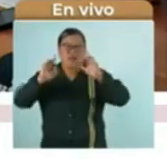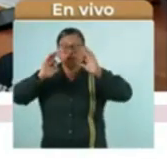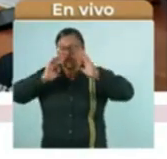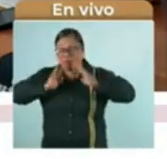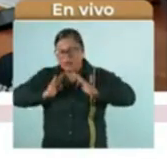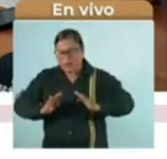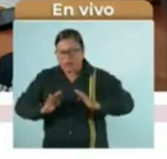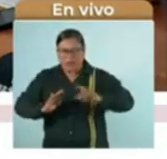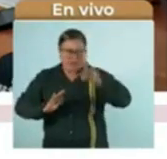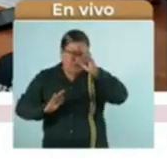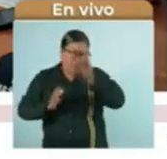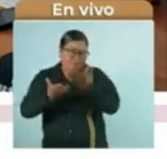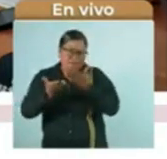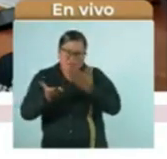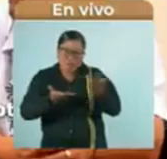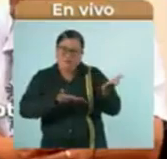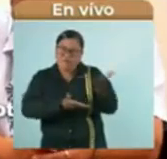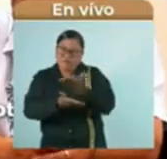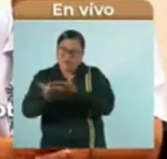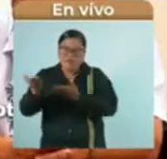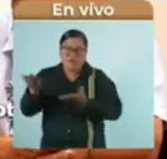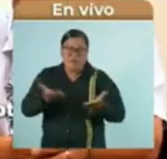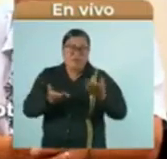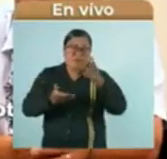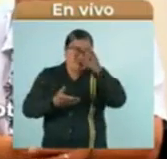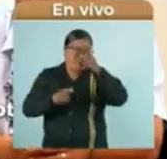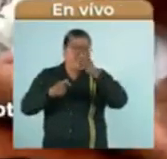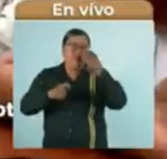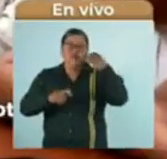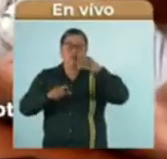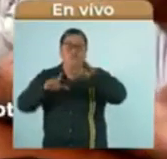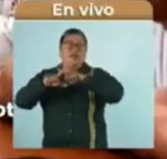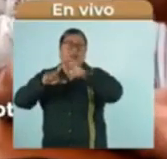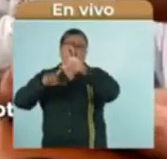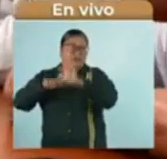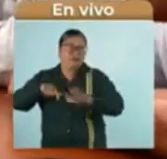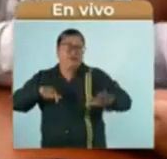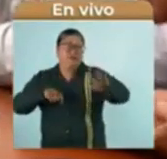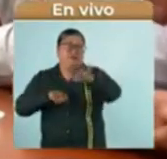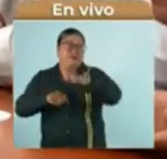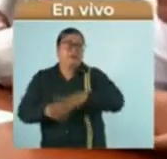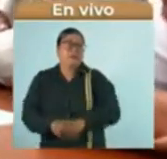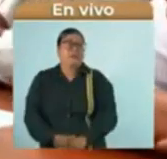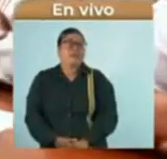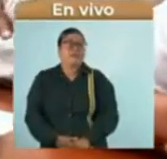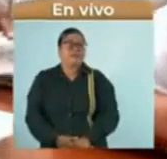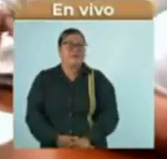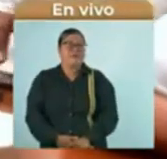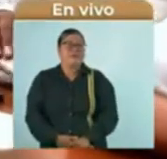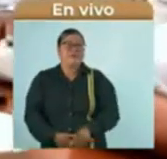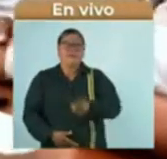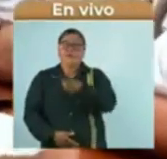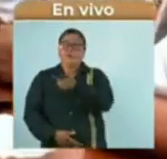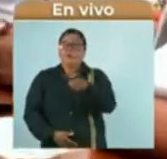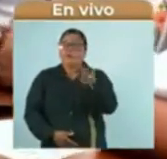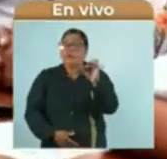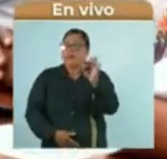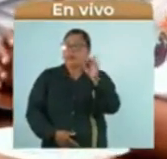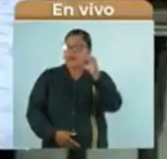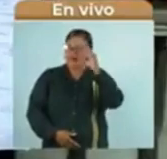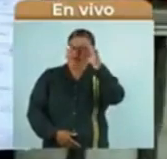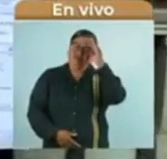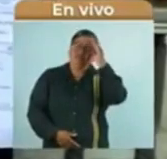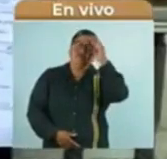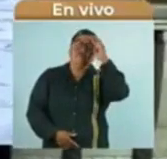tranquilidad convivencia en todo el territorio de Oaxaca ustedes se preguntarán Pero